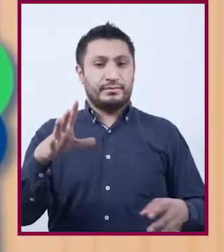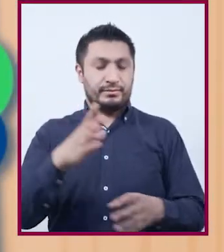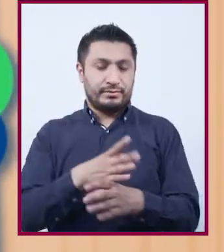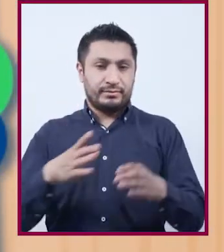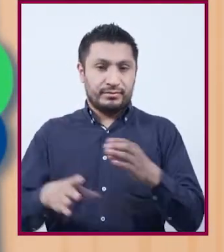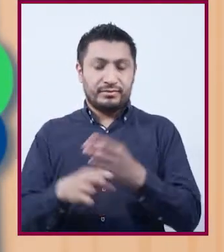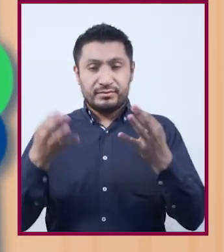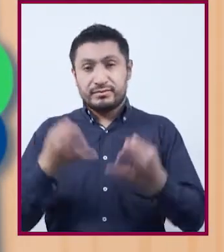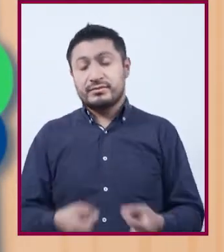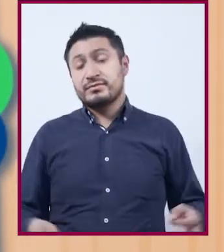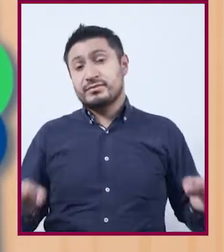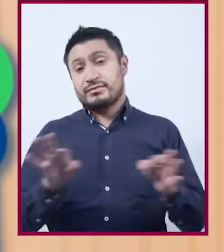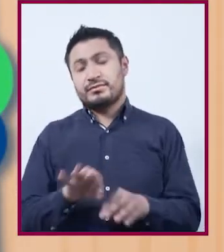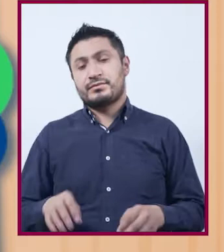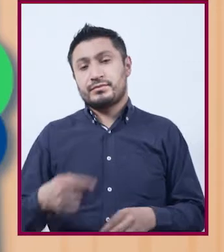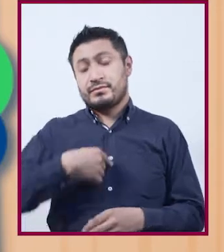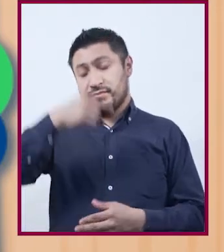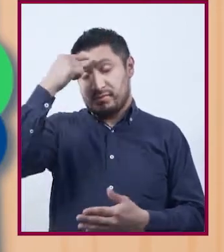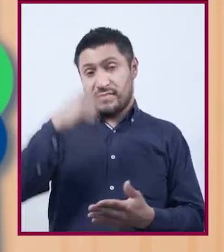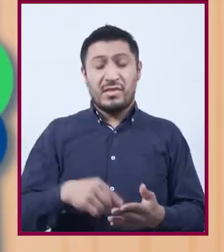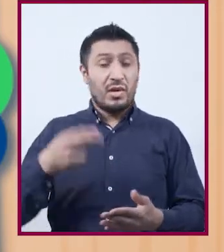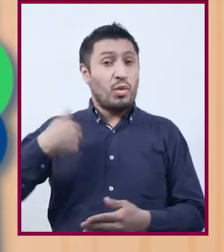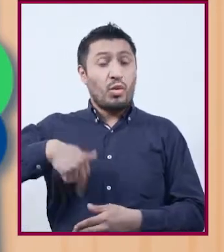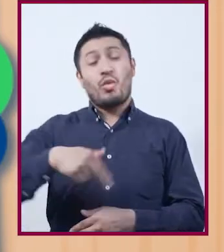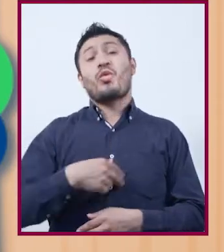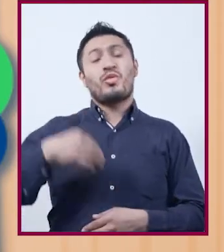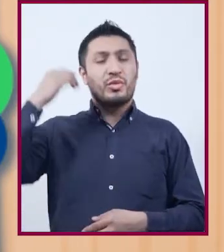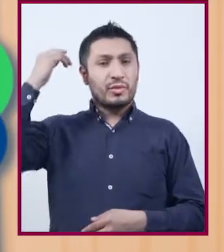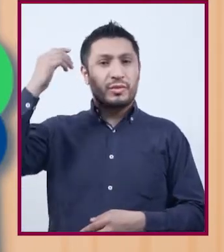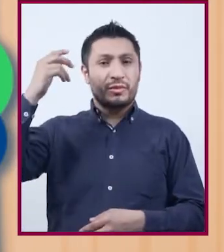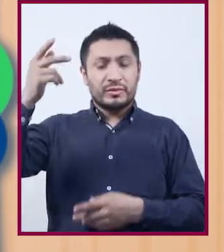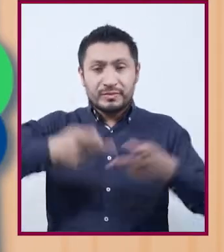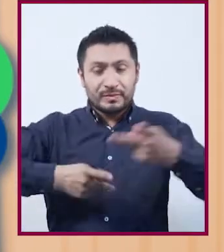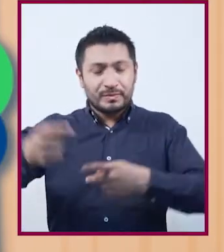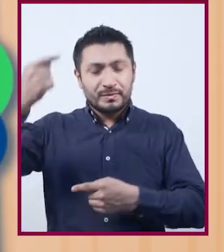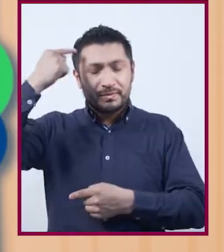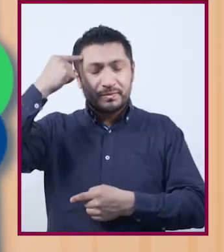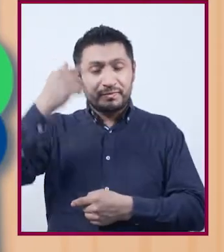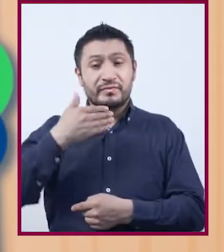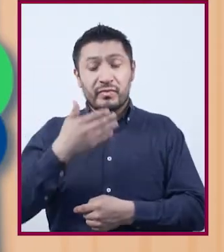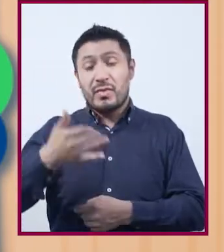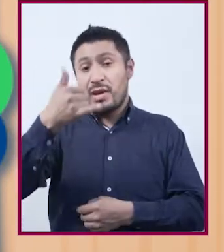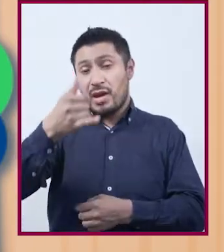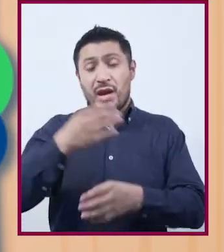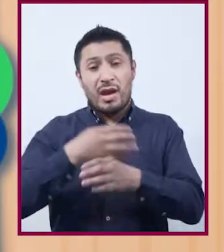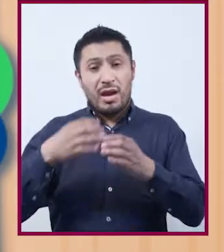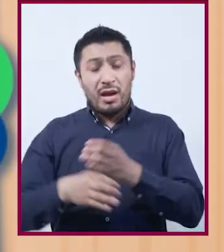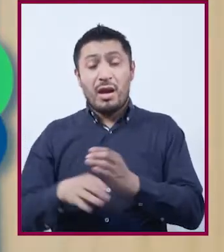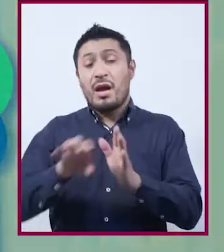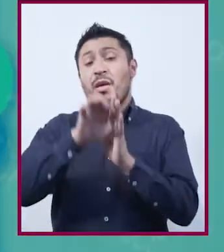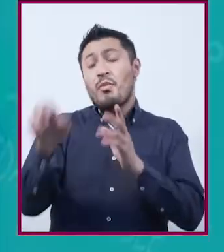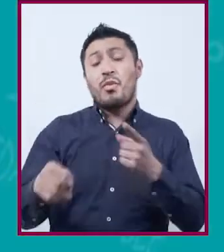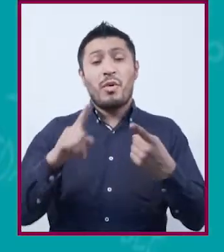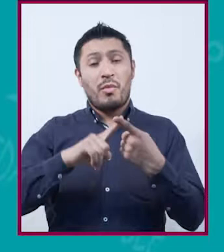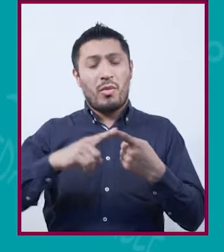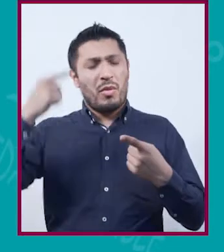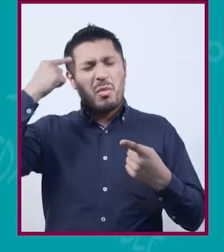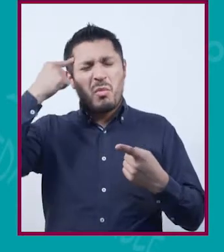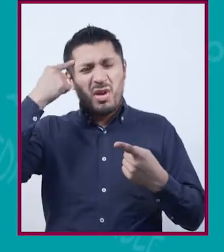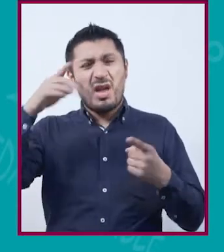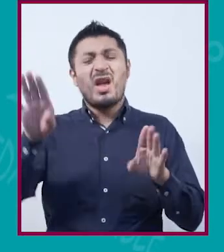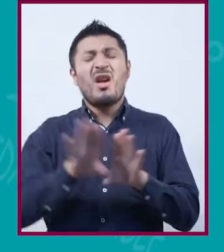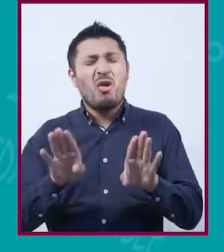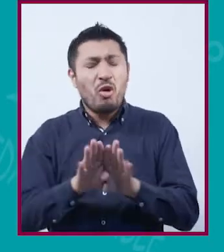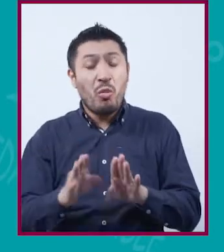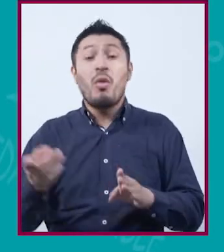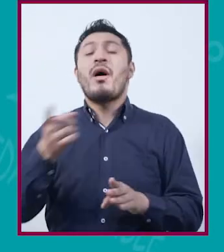Hay dos cosas muy principales. Creo que uno se tiene que preparar de manera mental y de manera material. ¿Mental en qué